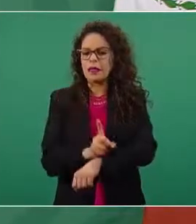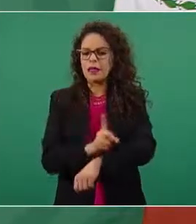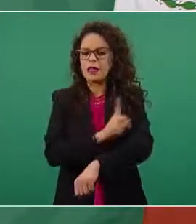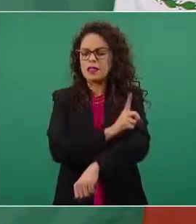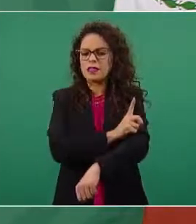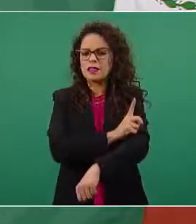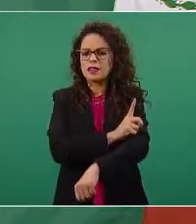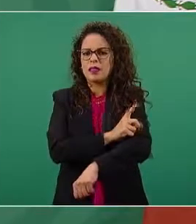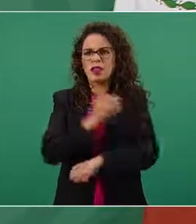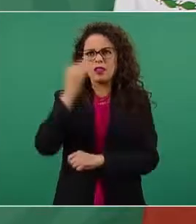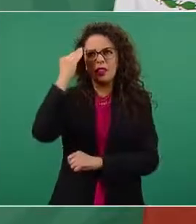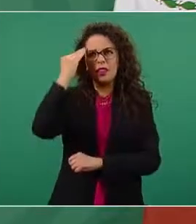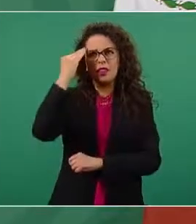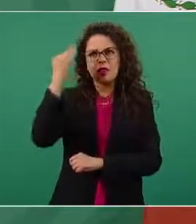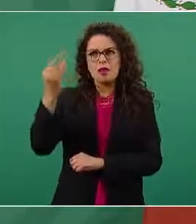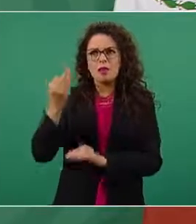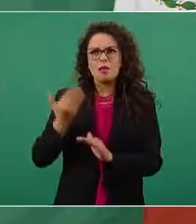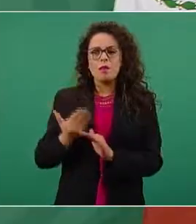la época